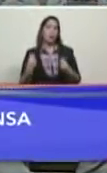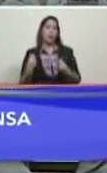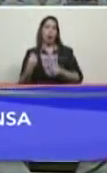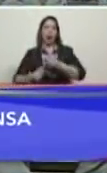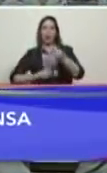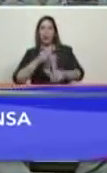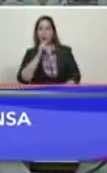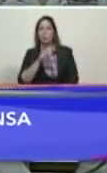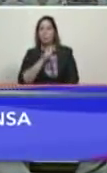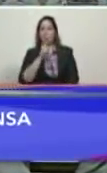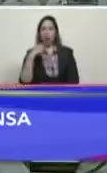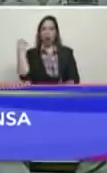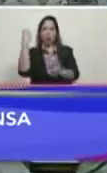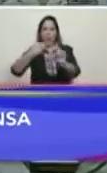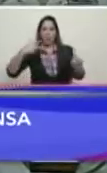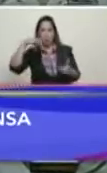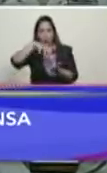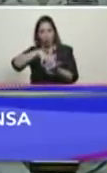el Amazonas.